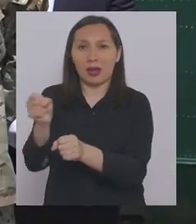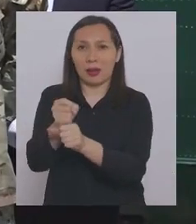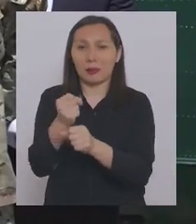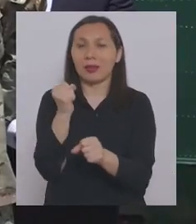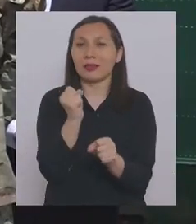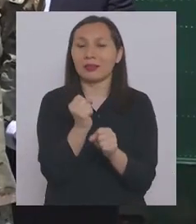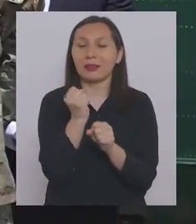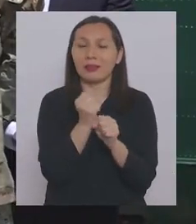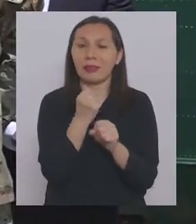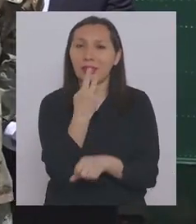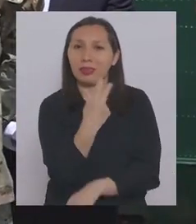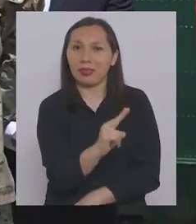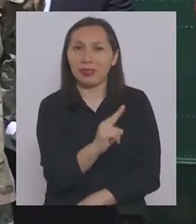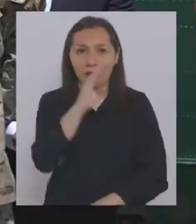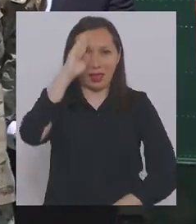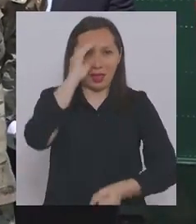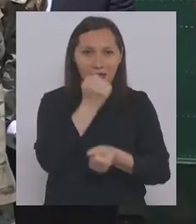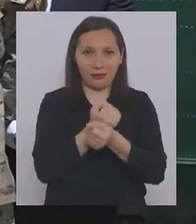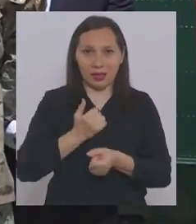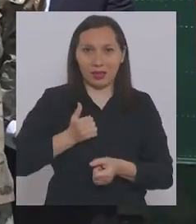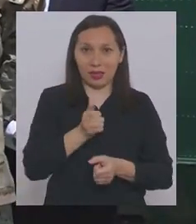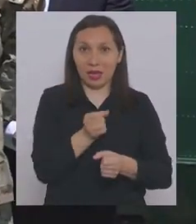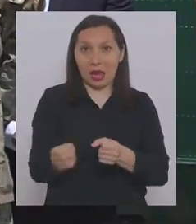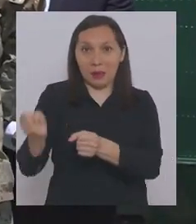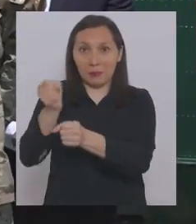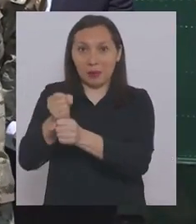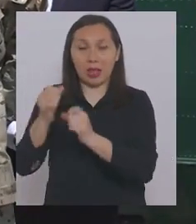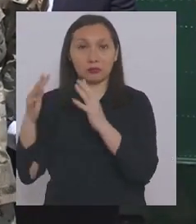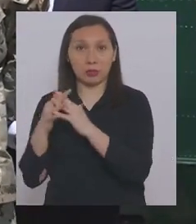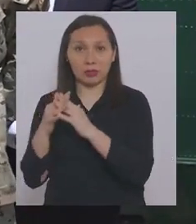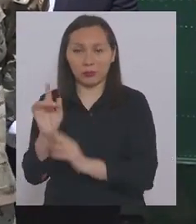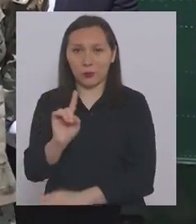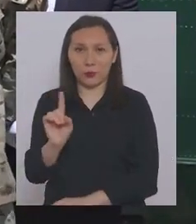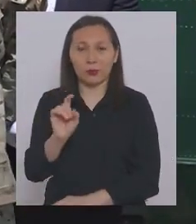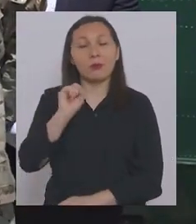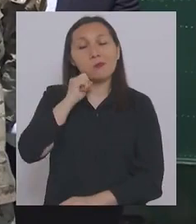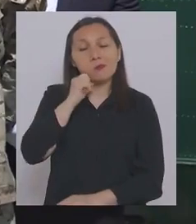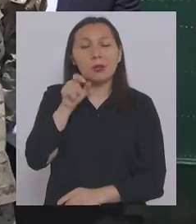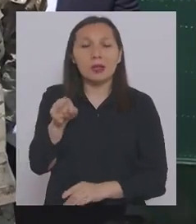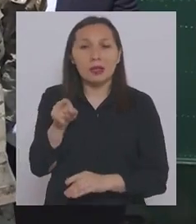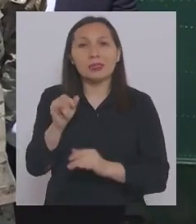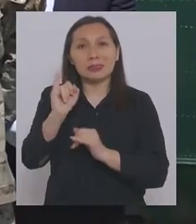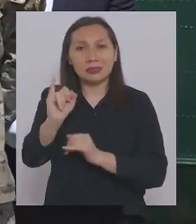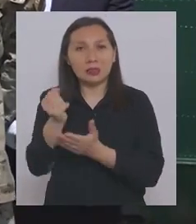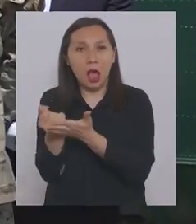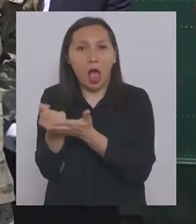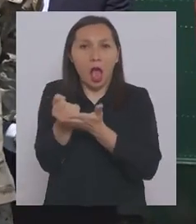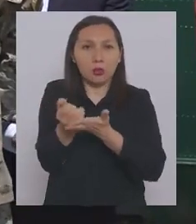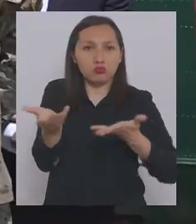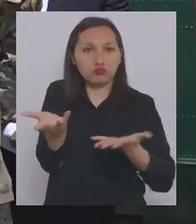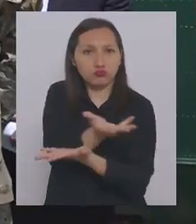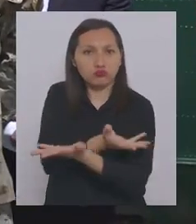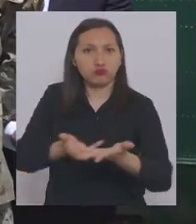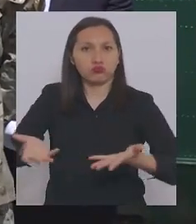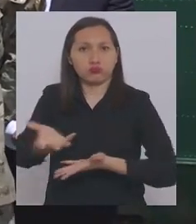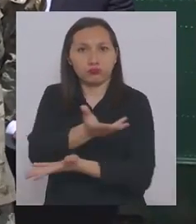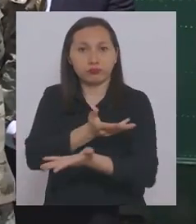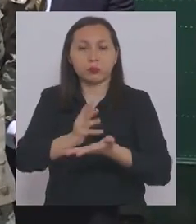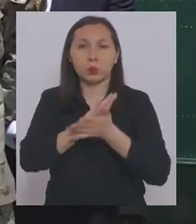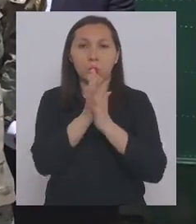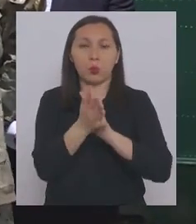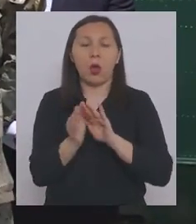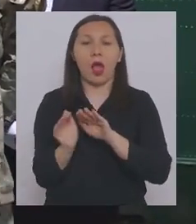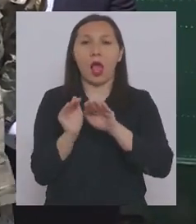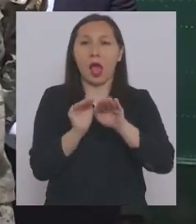que cumplen carabineros y la policía de investigaciones, pero sí colaborar prestando todo el